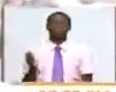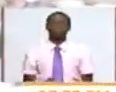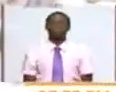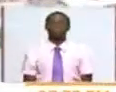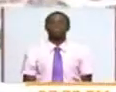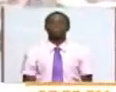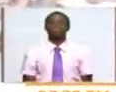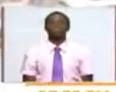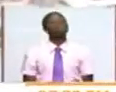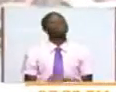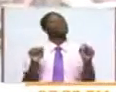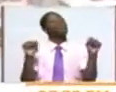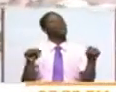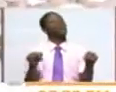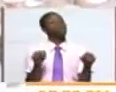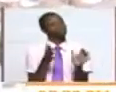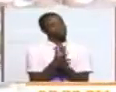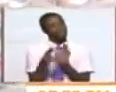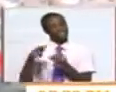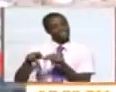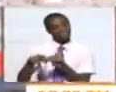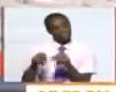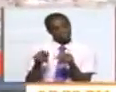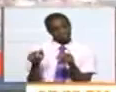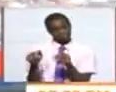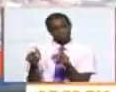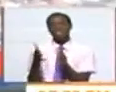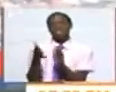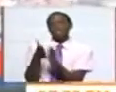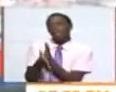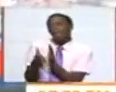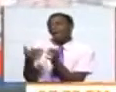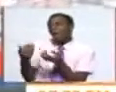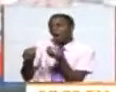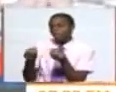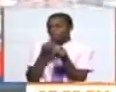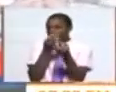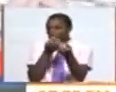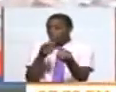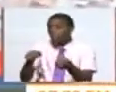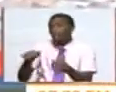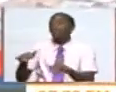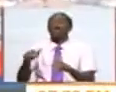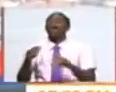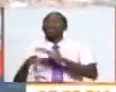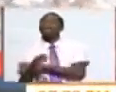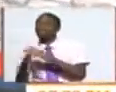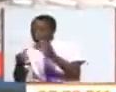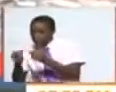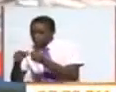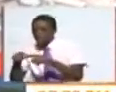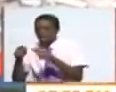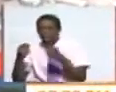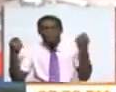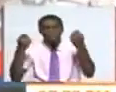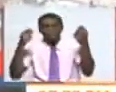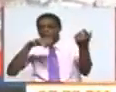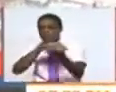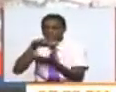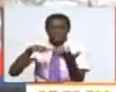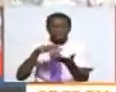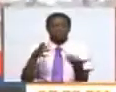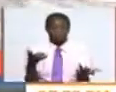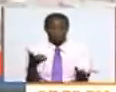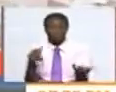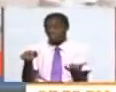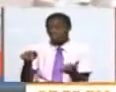Hoy conocerán la historia de un niño venezolano que fue utilizado por la oposición para generar propaganda de guerra, el uso de niñas y niños en ambientes hostiles que transgreden